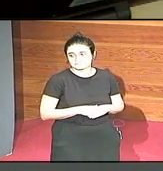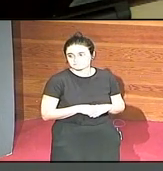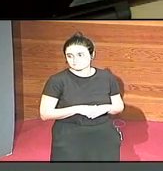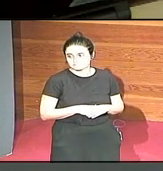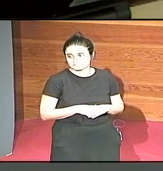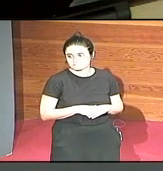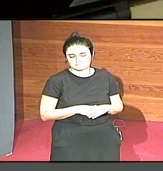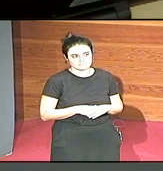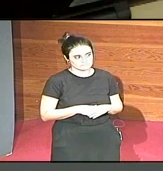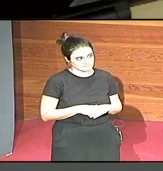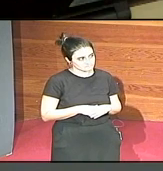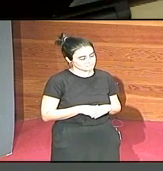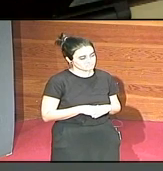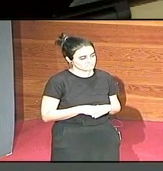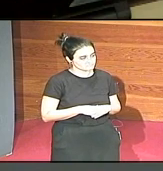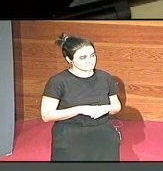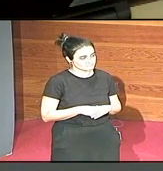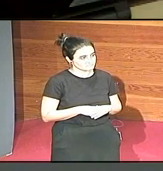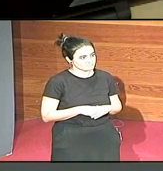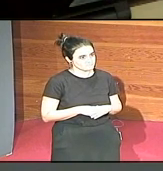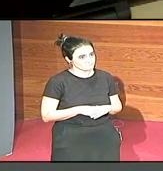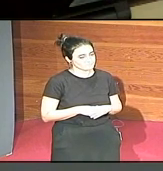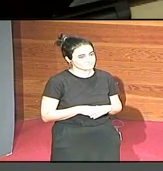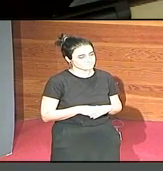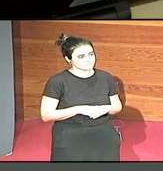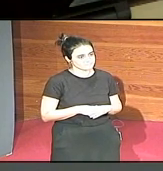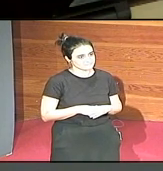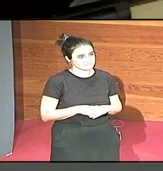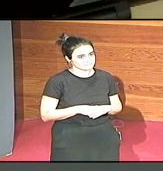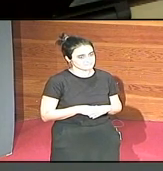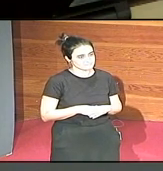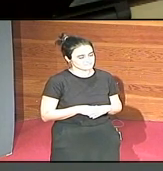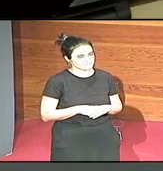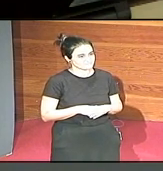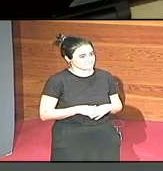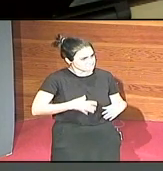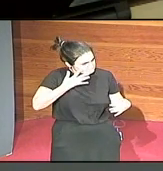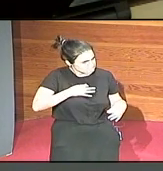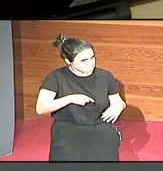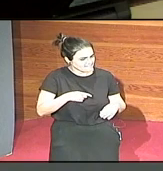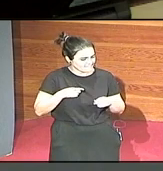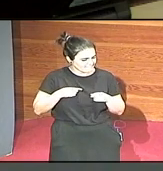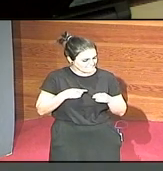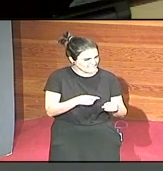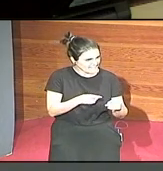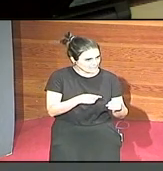¿Hasta qué punto esa guerra no es un juguete que está utilizando